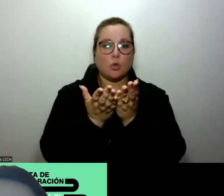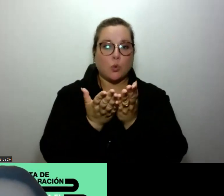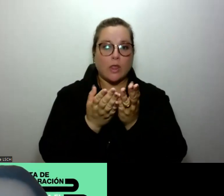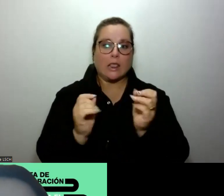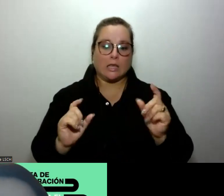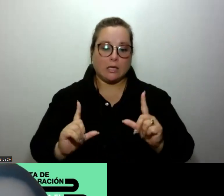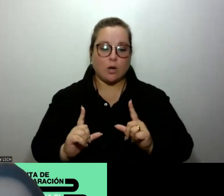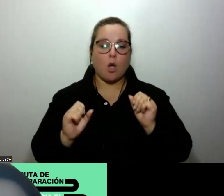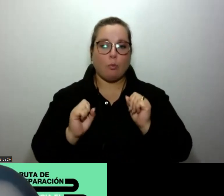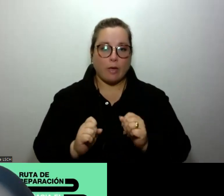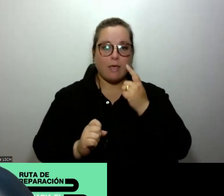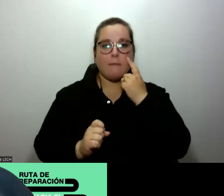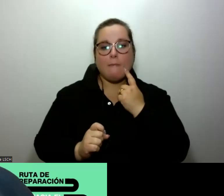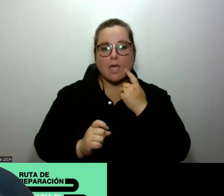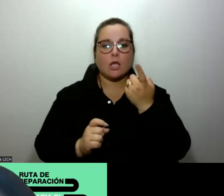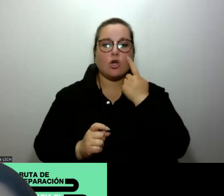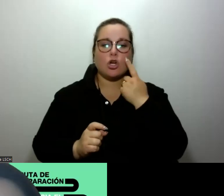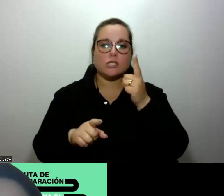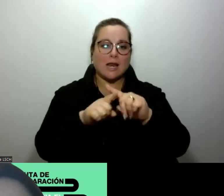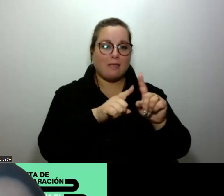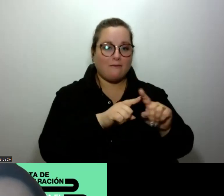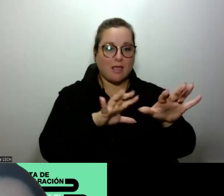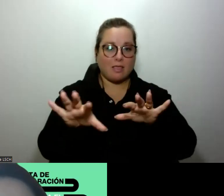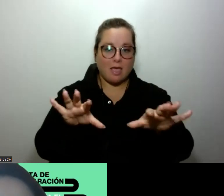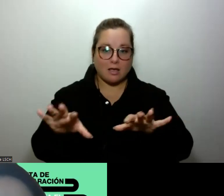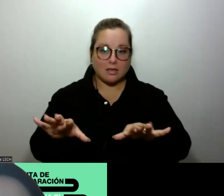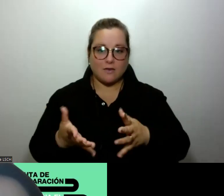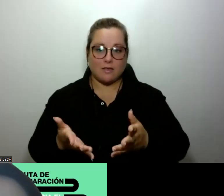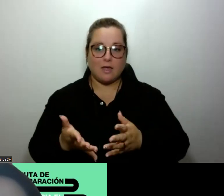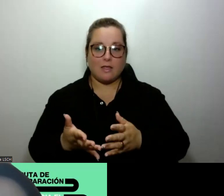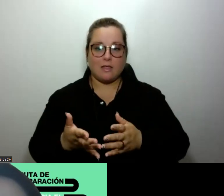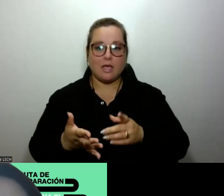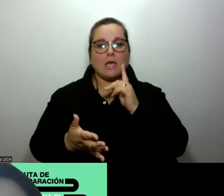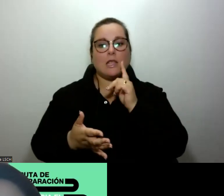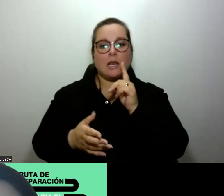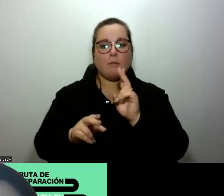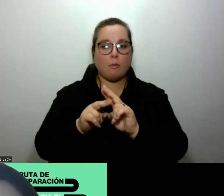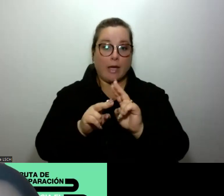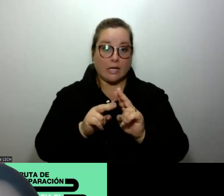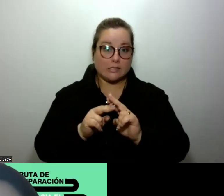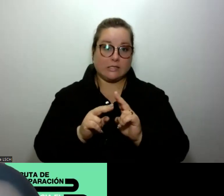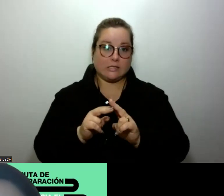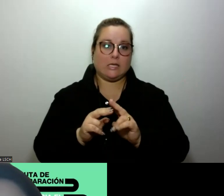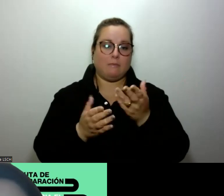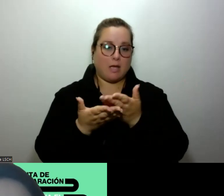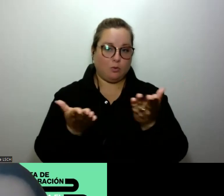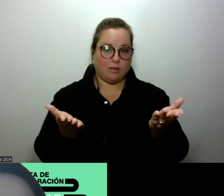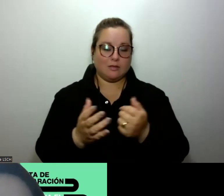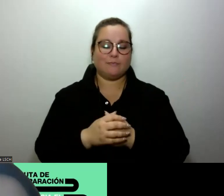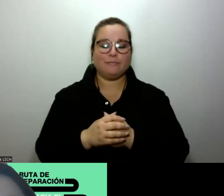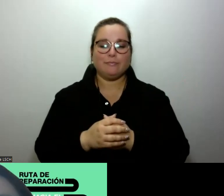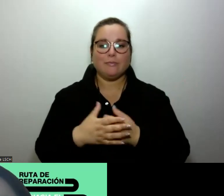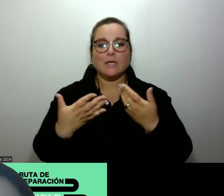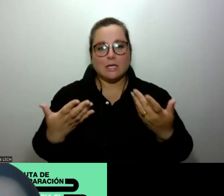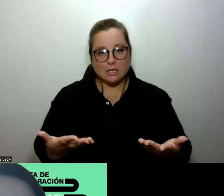pueden ir conociendo las distintas actividades que vamos realizando eh Para ellos así que que